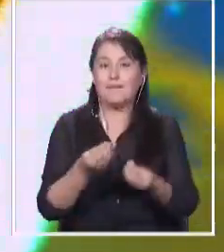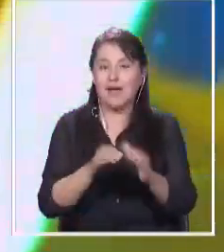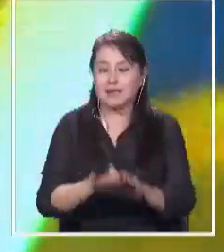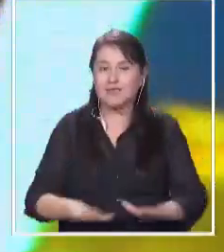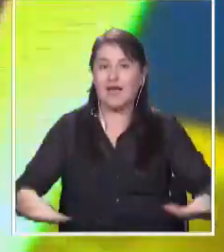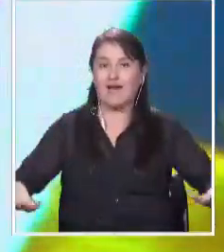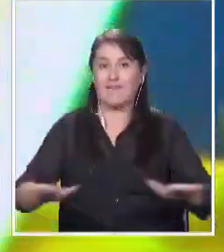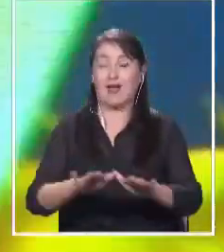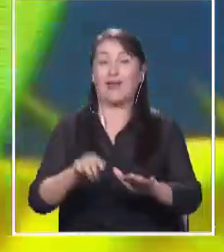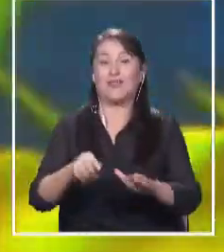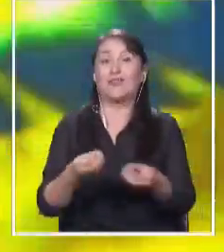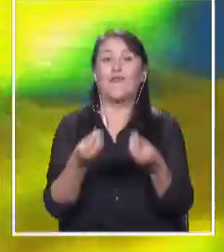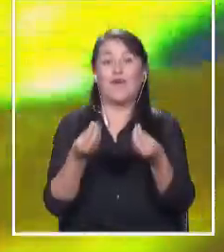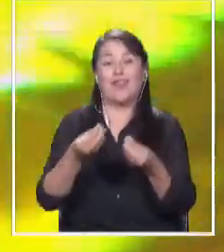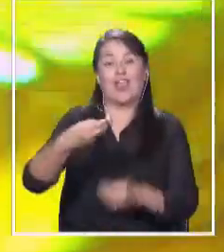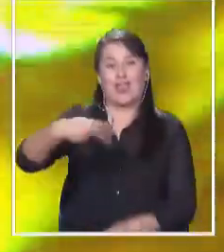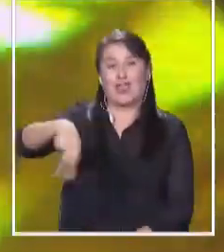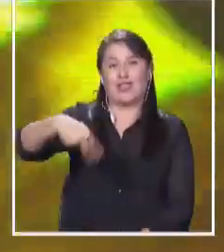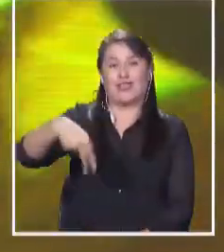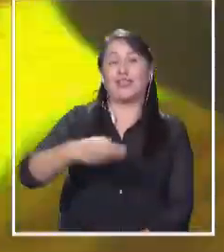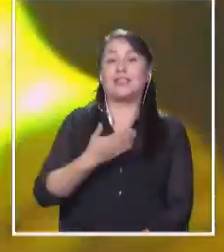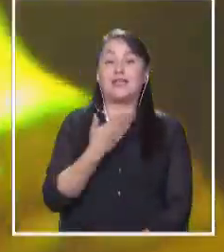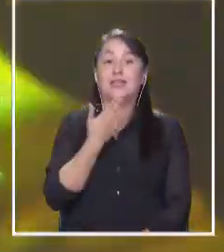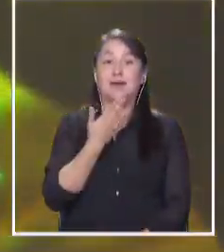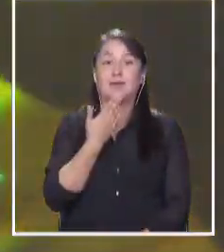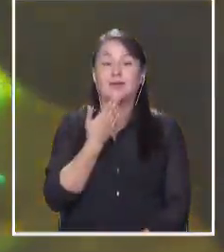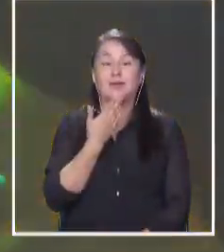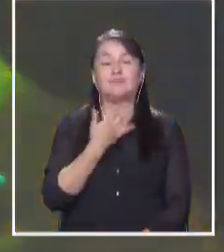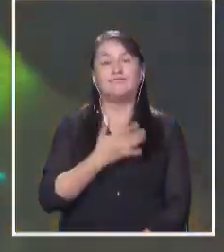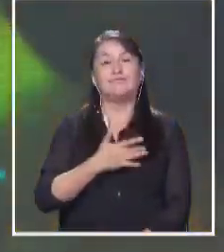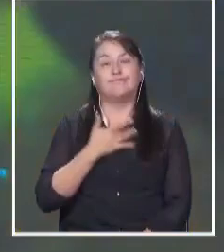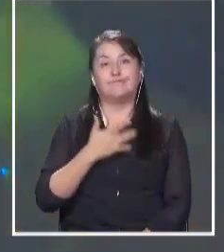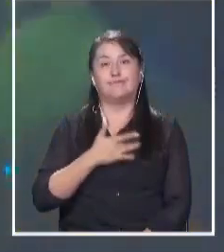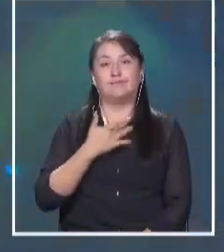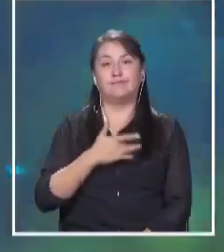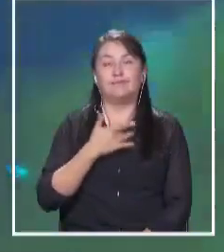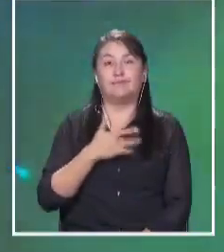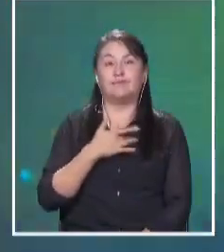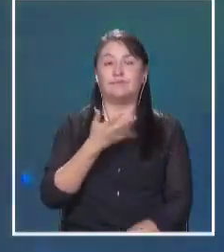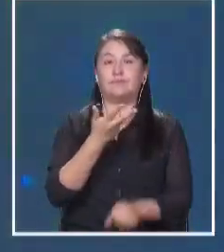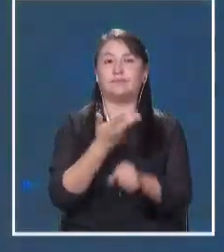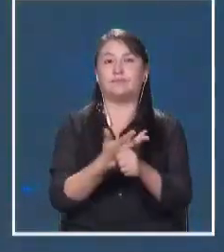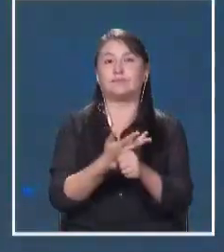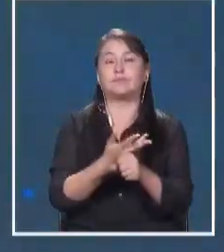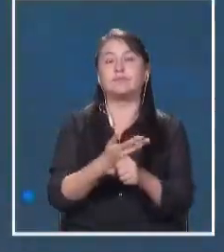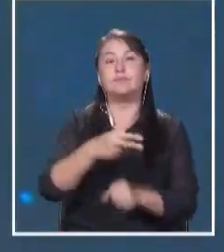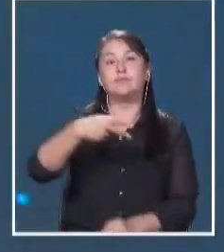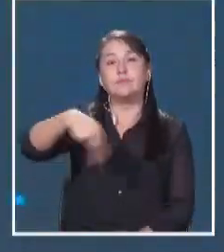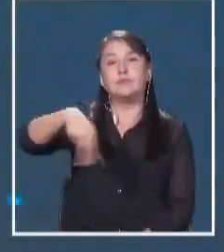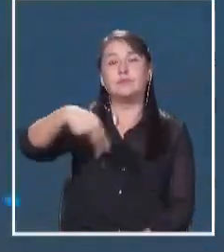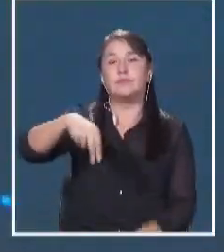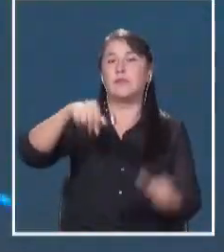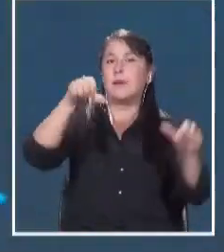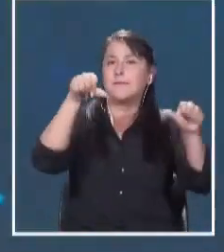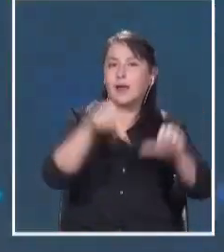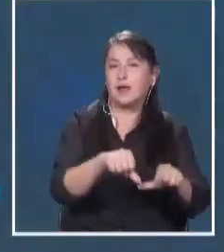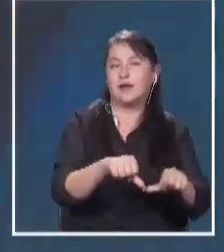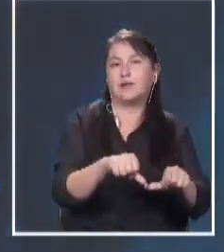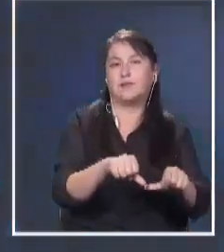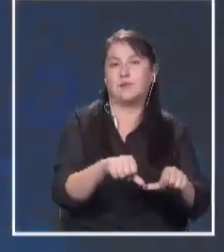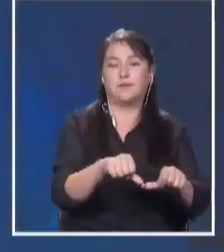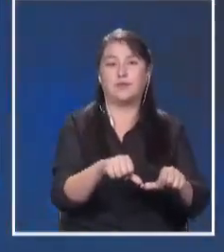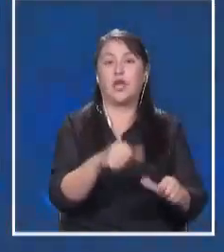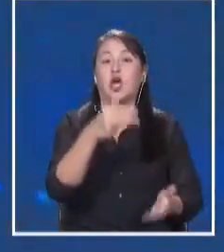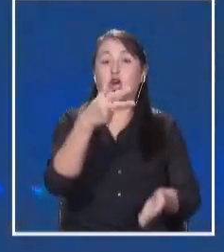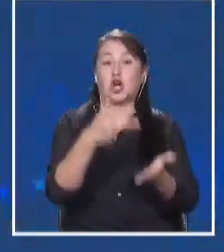Esas son las buenas noticias. También, lamentablemente, hay malas noticias. Navegando a 8.000 metros